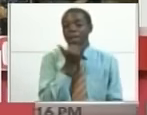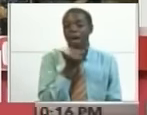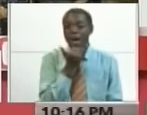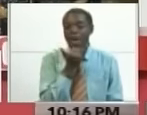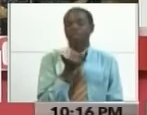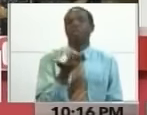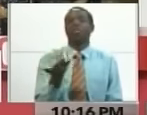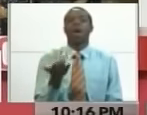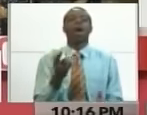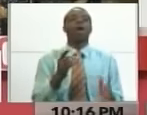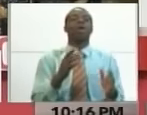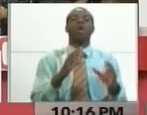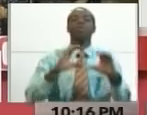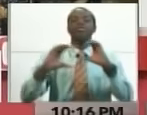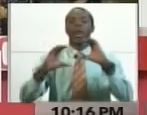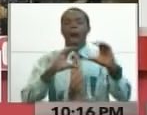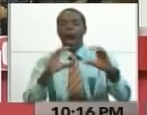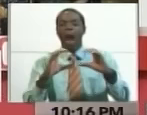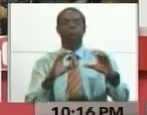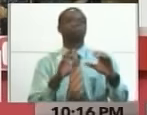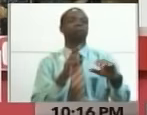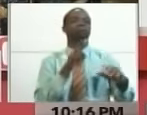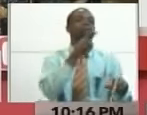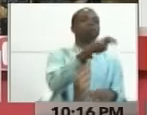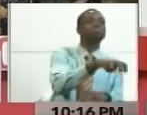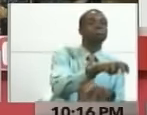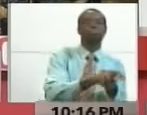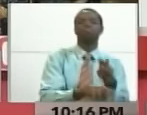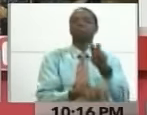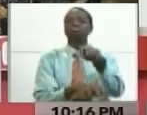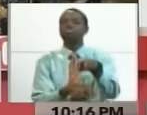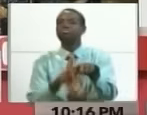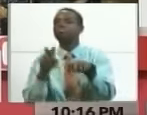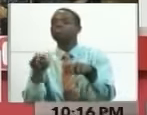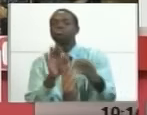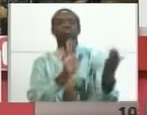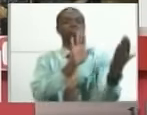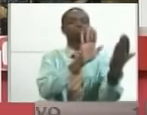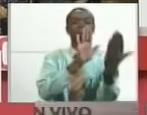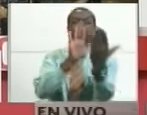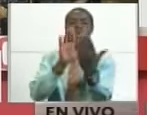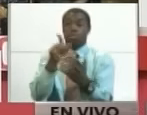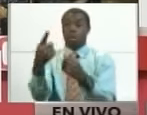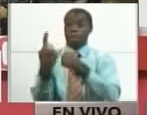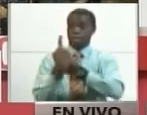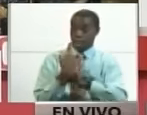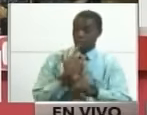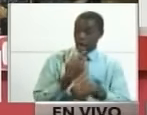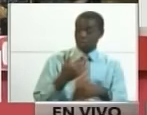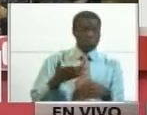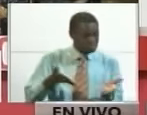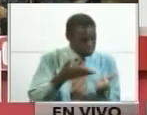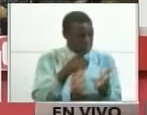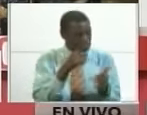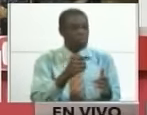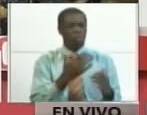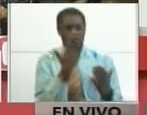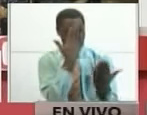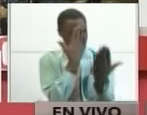frentes comunicacionales que... Usted nos dio la instrucción a más de uno de nosotros, pues, de iniciar programas para dar la